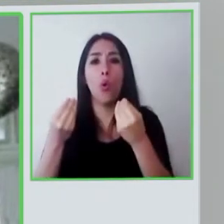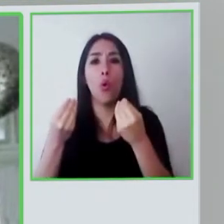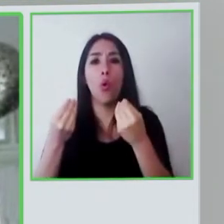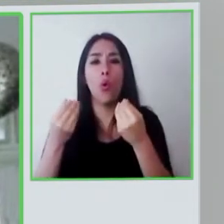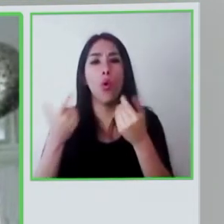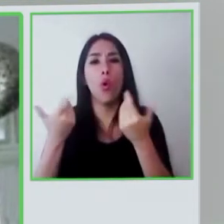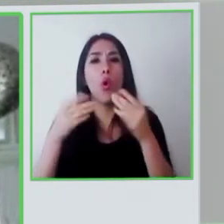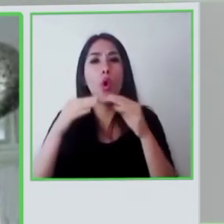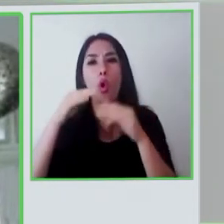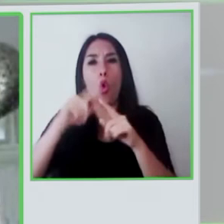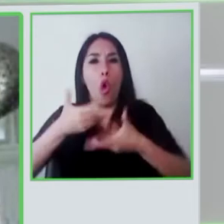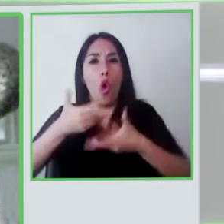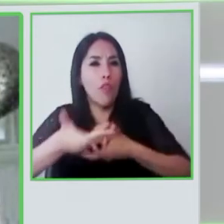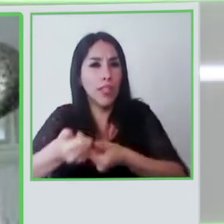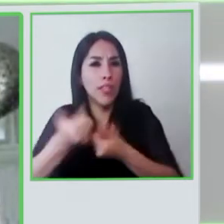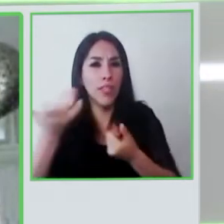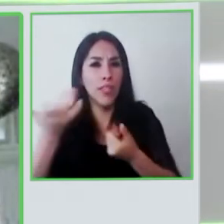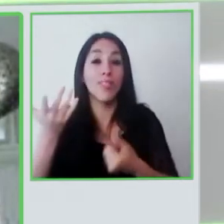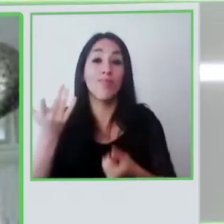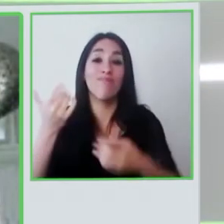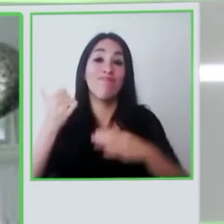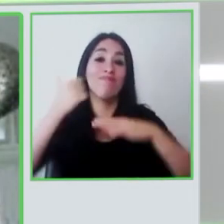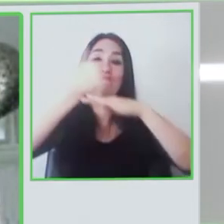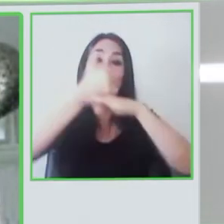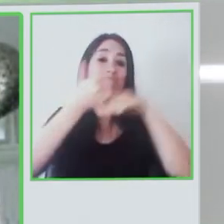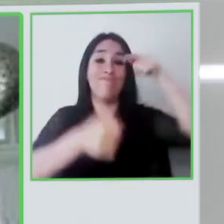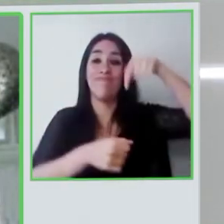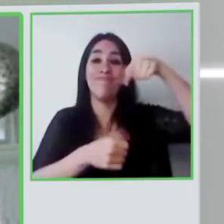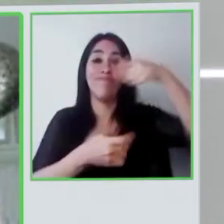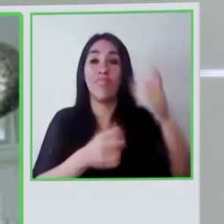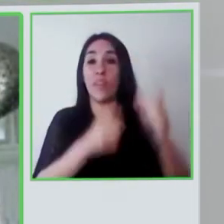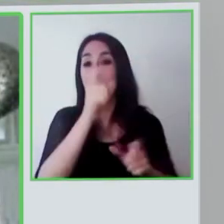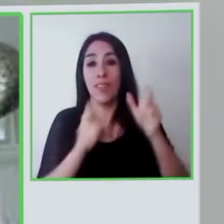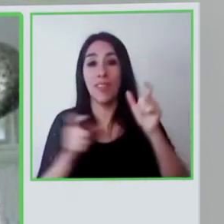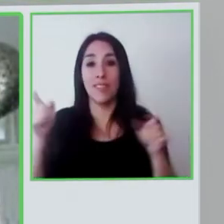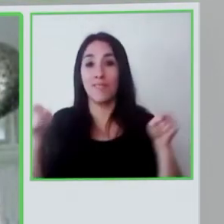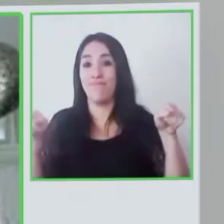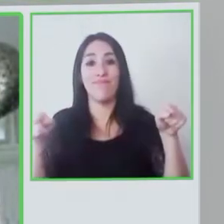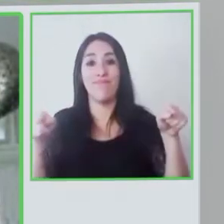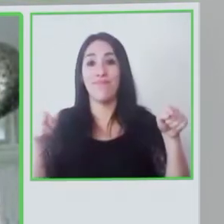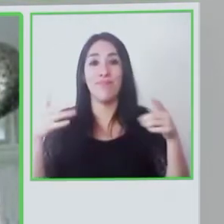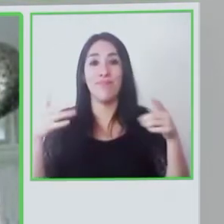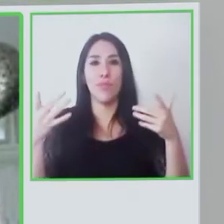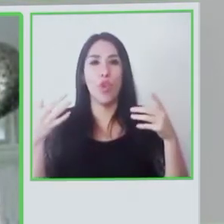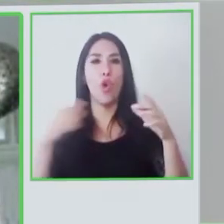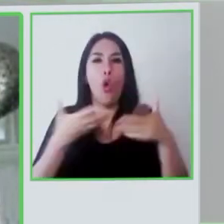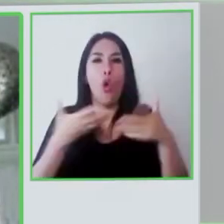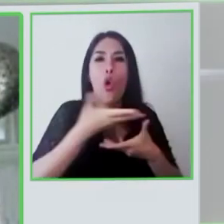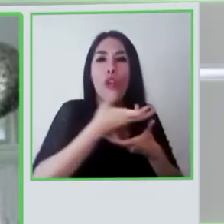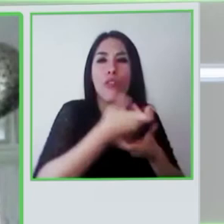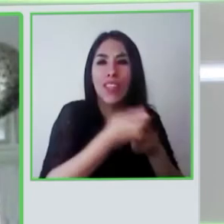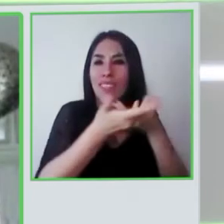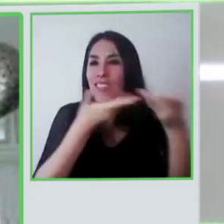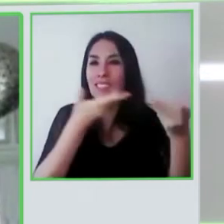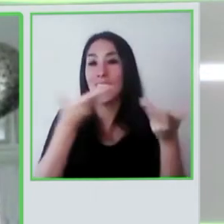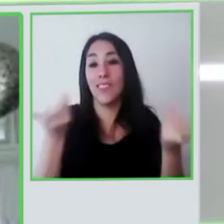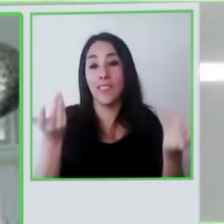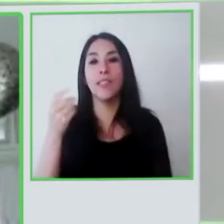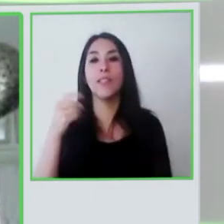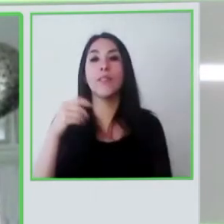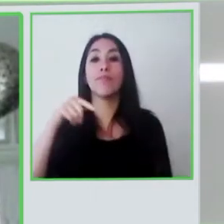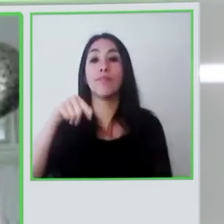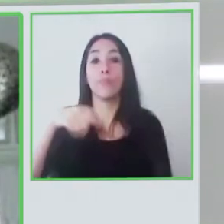línea y personas con discapacidad por muchos años hemos estado hablando de nuestra capacidad y de nuestros